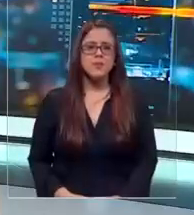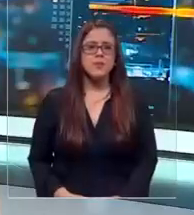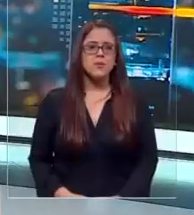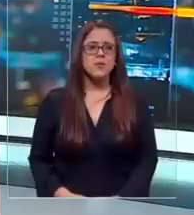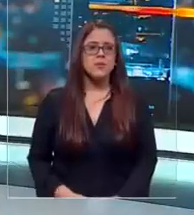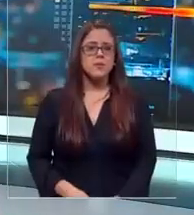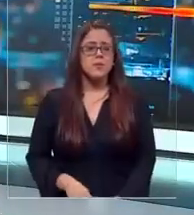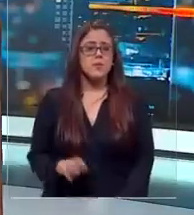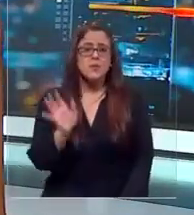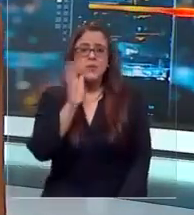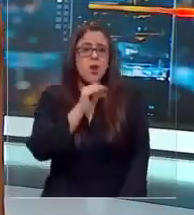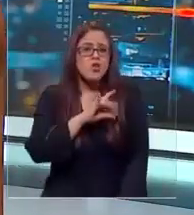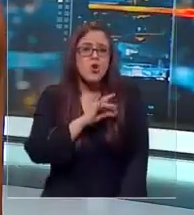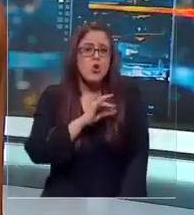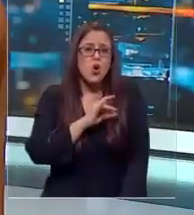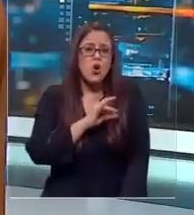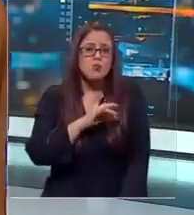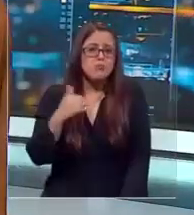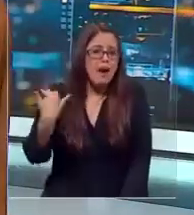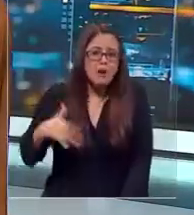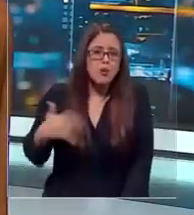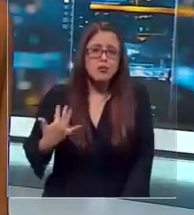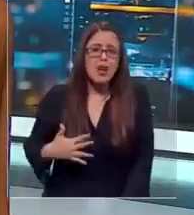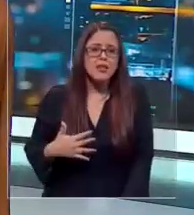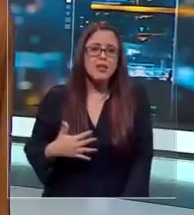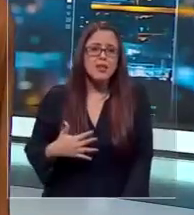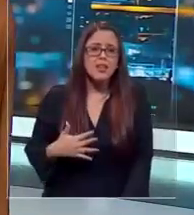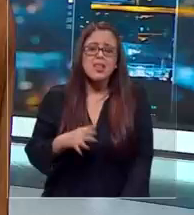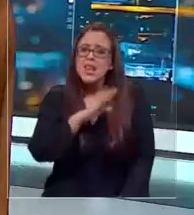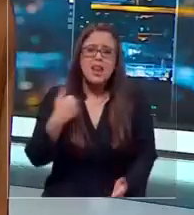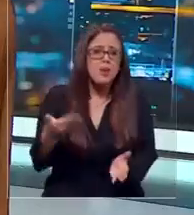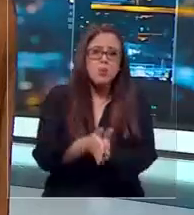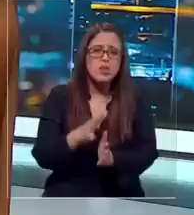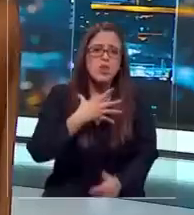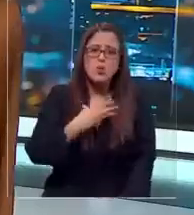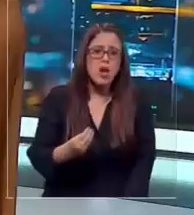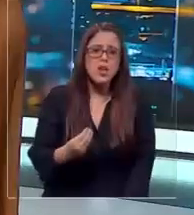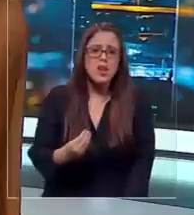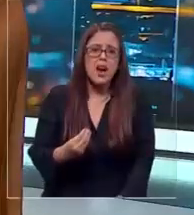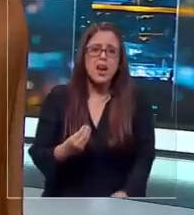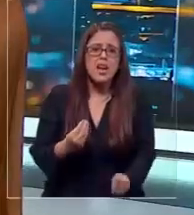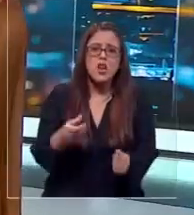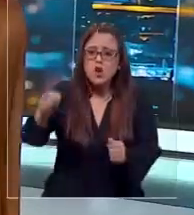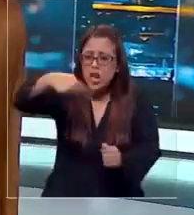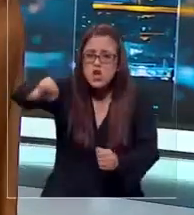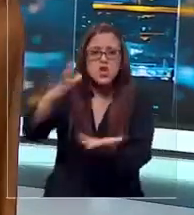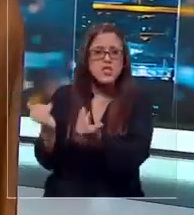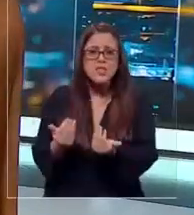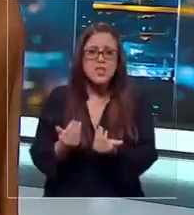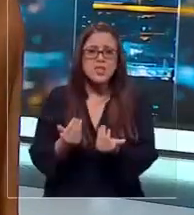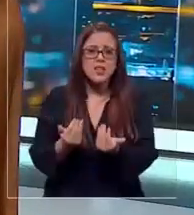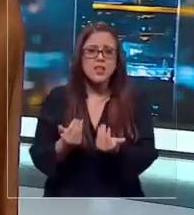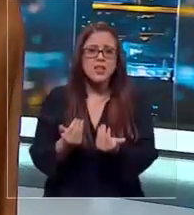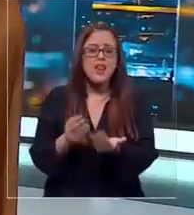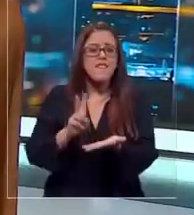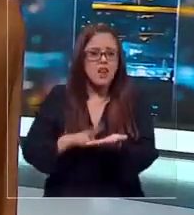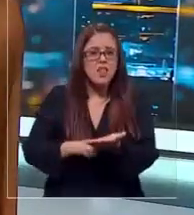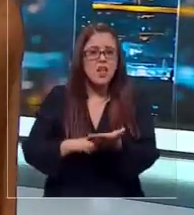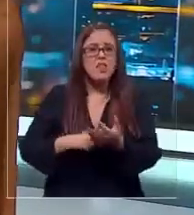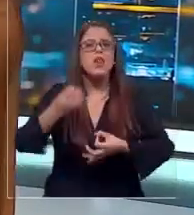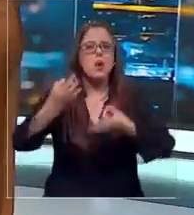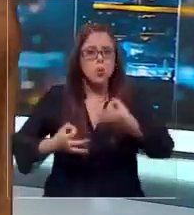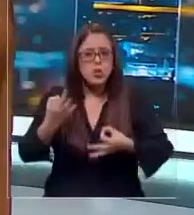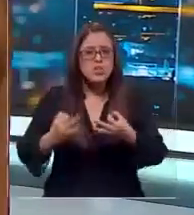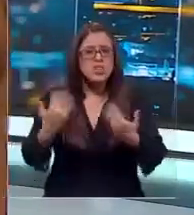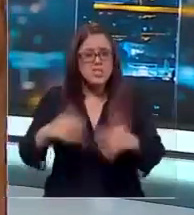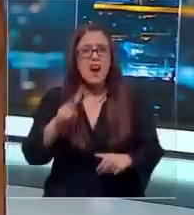Es que no hay dolor más grande que perder a un hijo, a una hija, y lo mínimo que necesita esa familia es verdad y es justicia. Así es, son